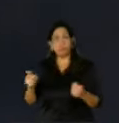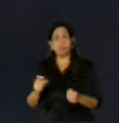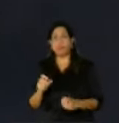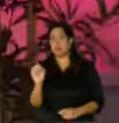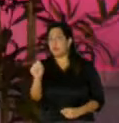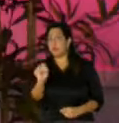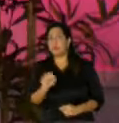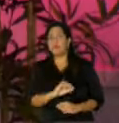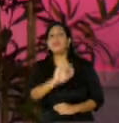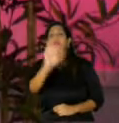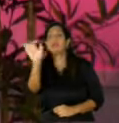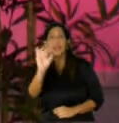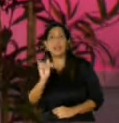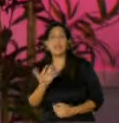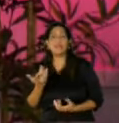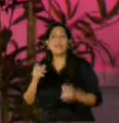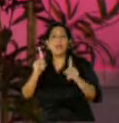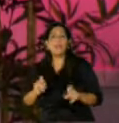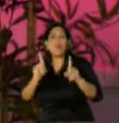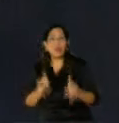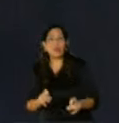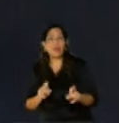Lo mismo ocurre con las pruebas